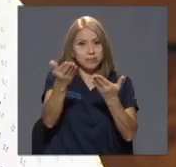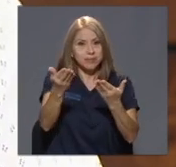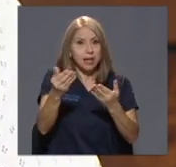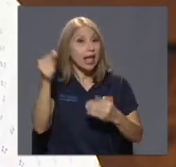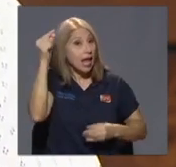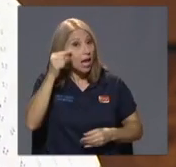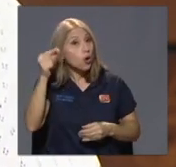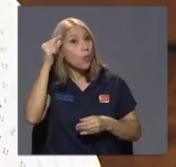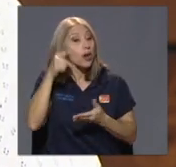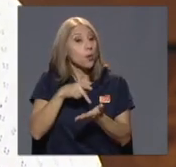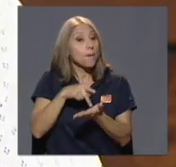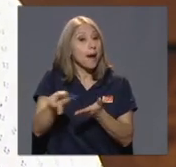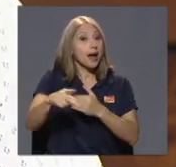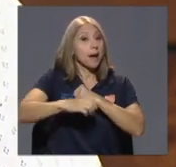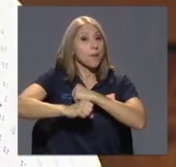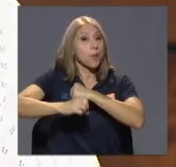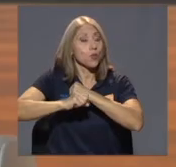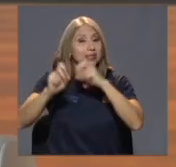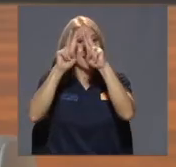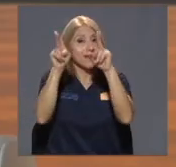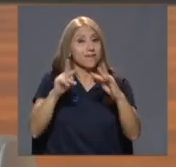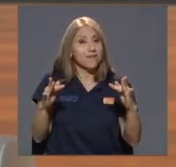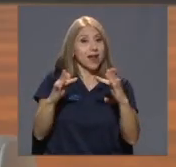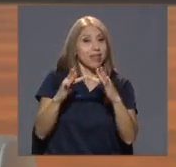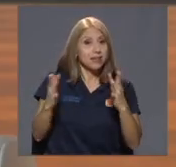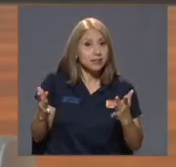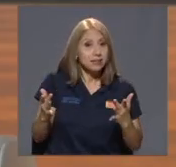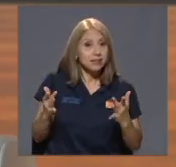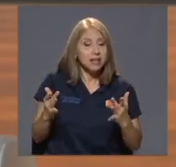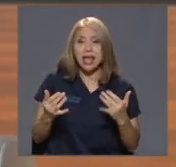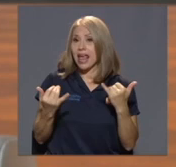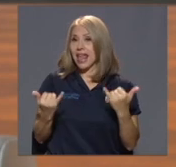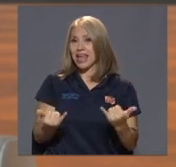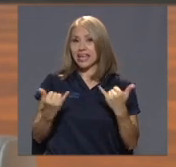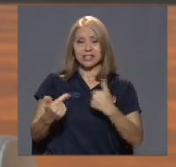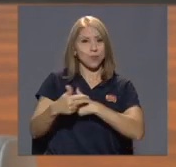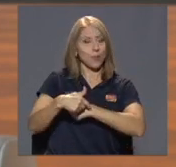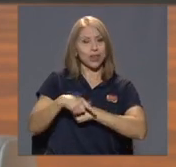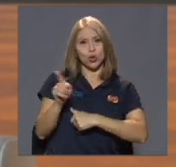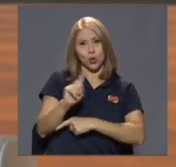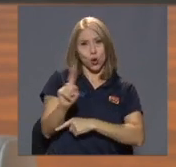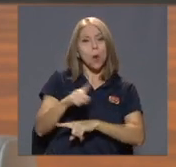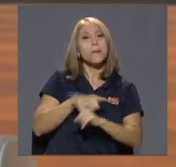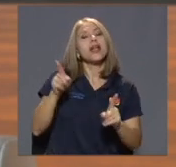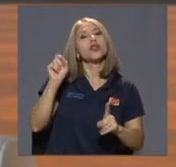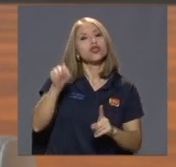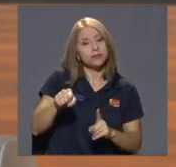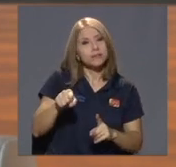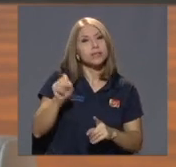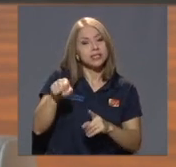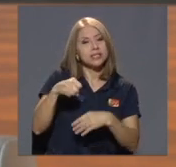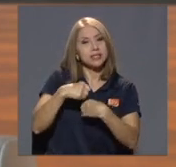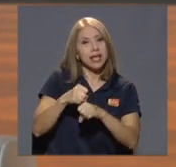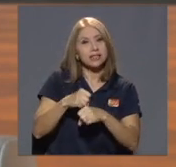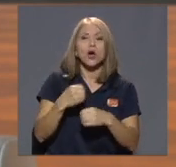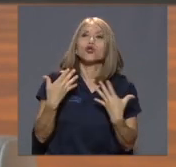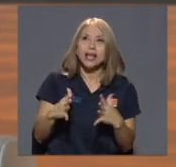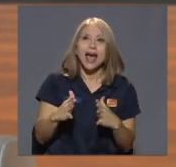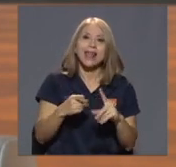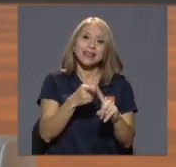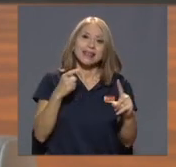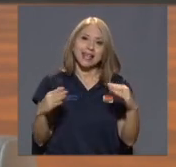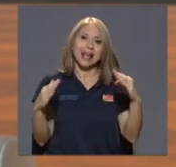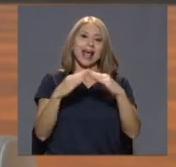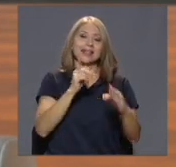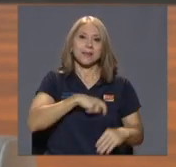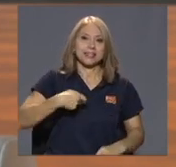gobierno? En este momento no lo hemos hecho, pero sí se pauta en redes. Sí. O sea, desde Casa Presidencial